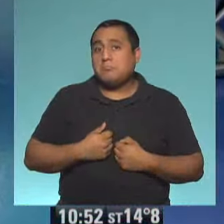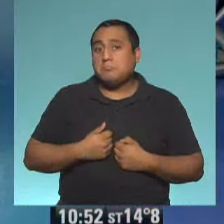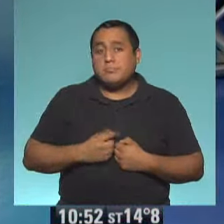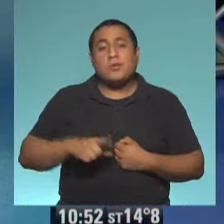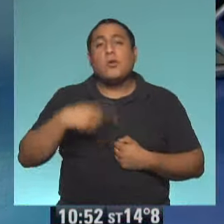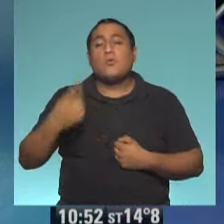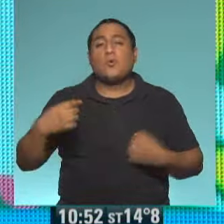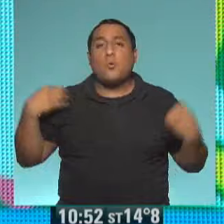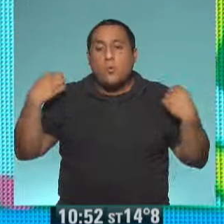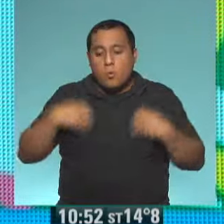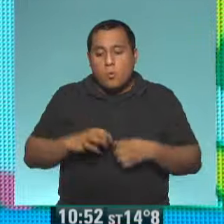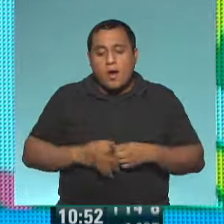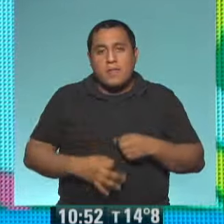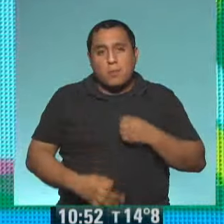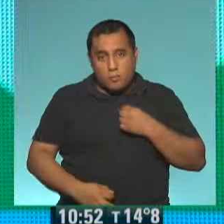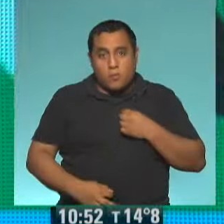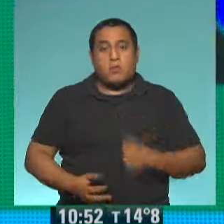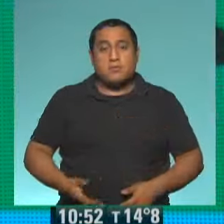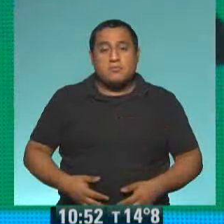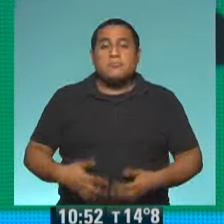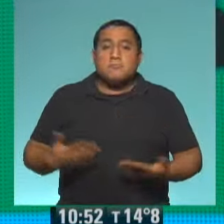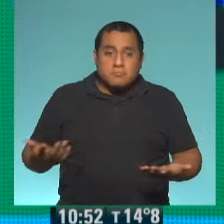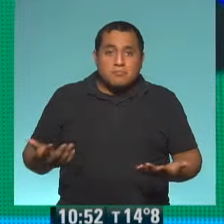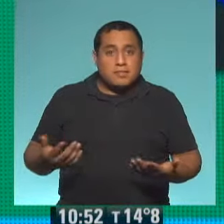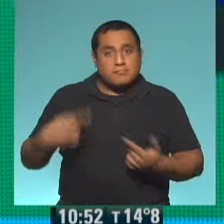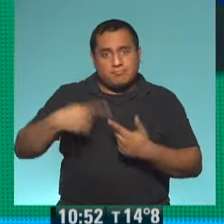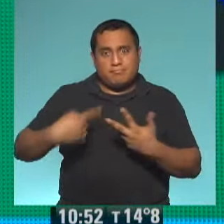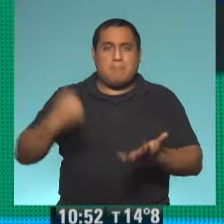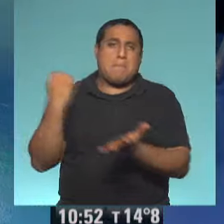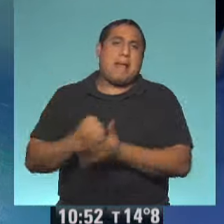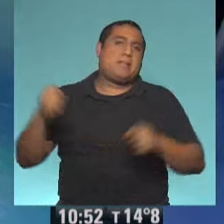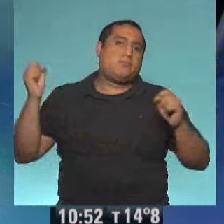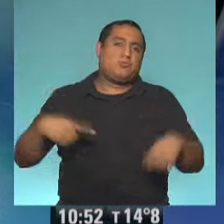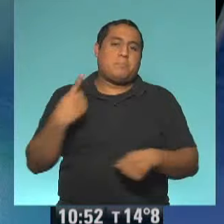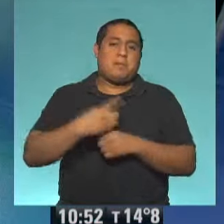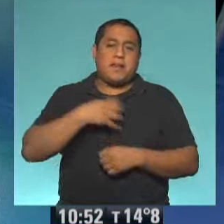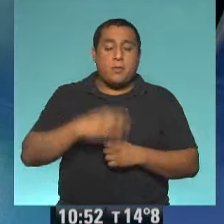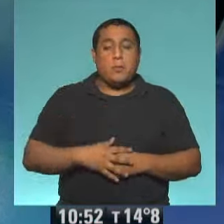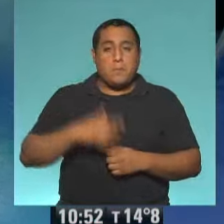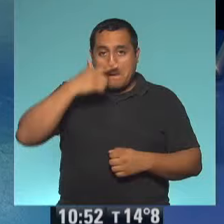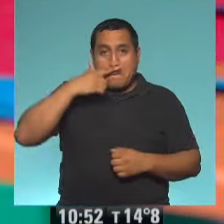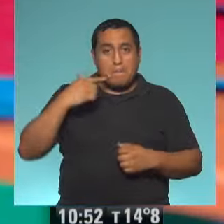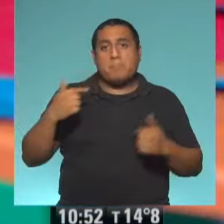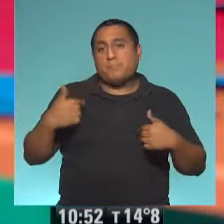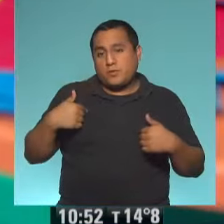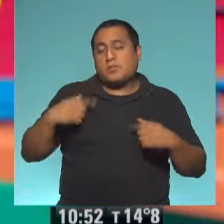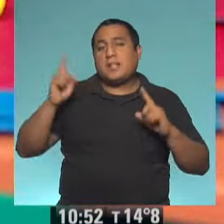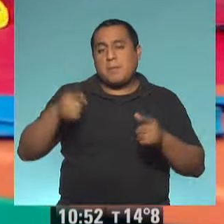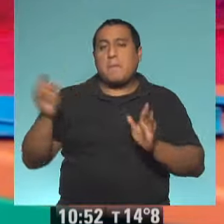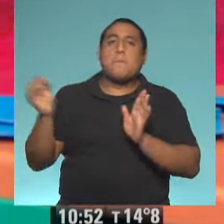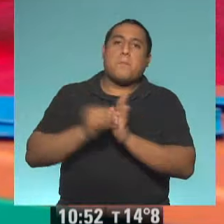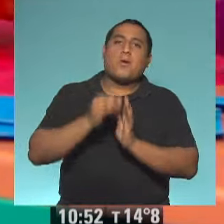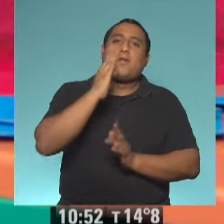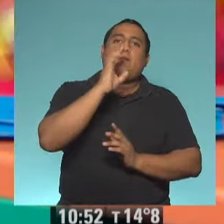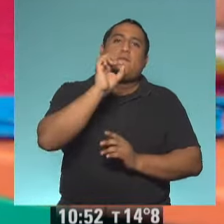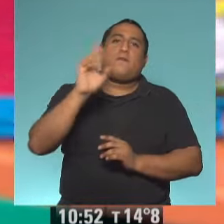los guardapolvos. Ahí está, son todas cositas que nos identifican de primer grado. Yo voy a hacerlo a Borri. Y lo voy a poner en el cartel